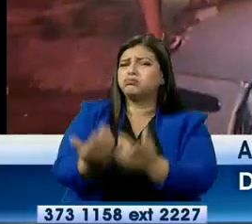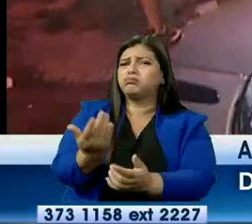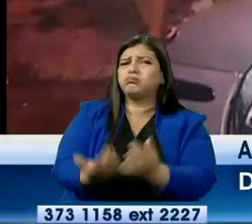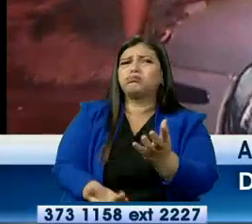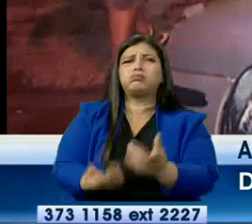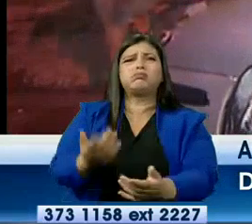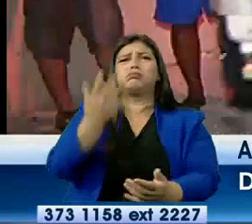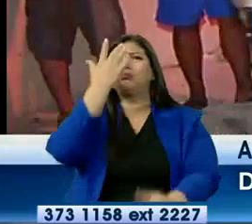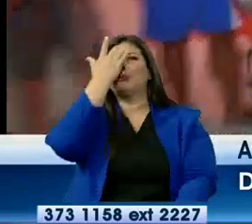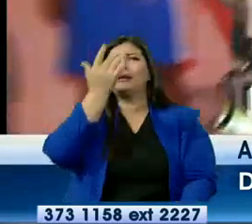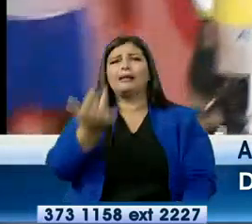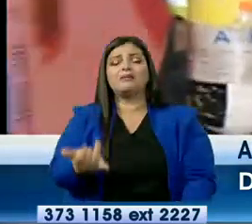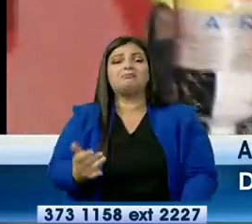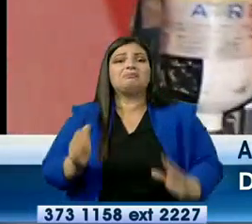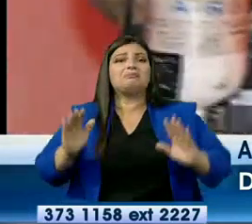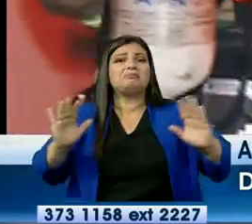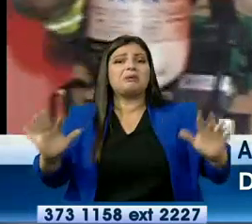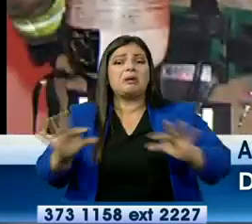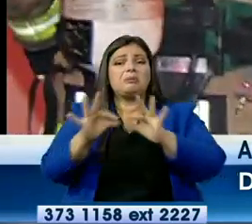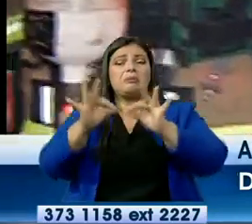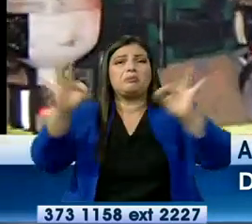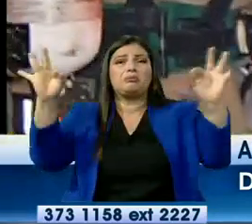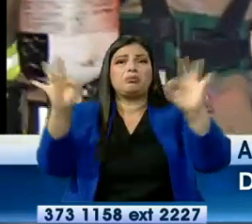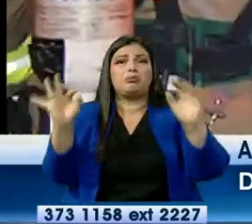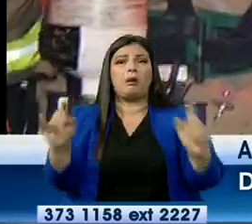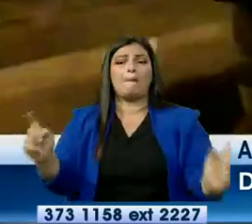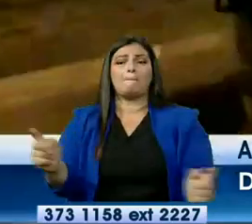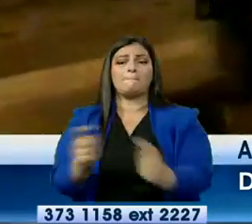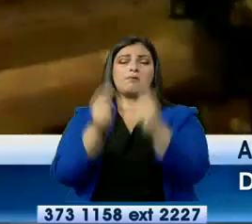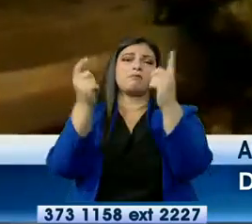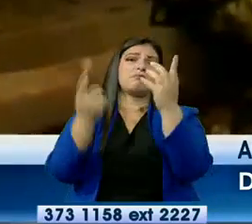lograron salir a tiempo y ponerse a buen recaudo.